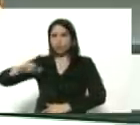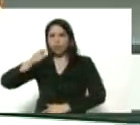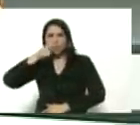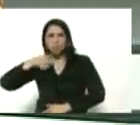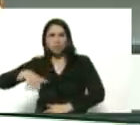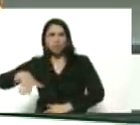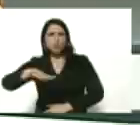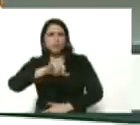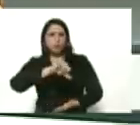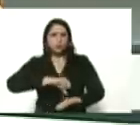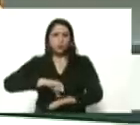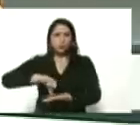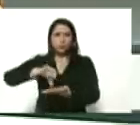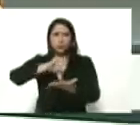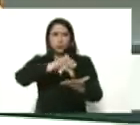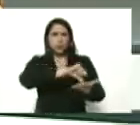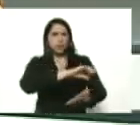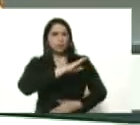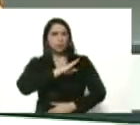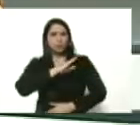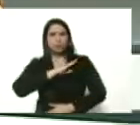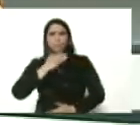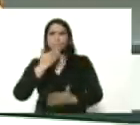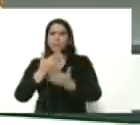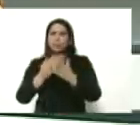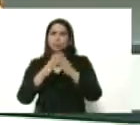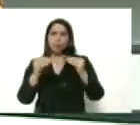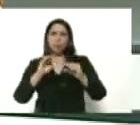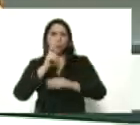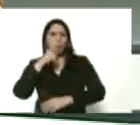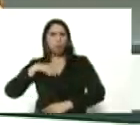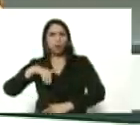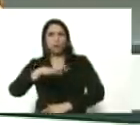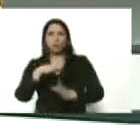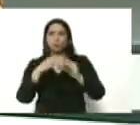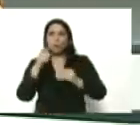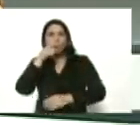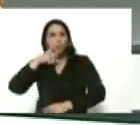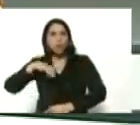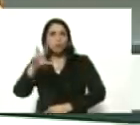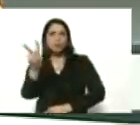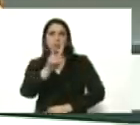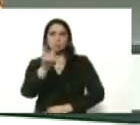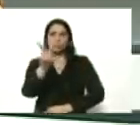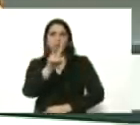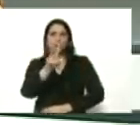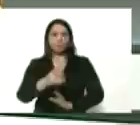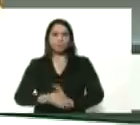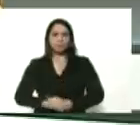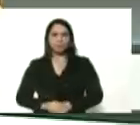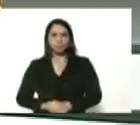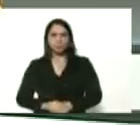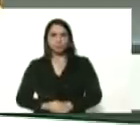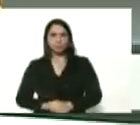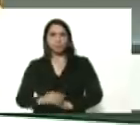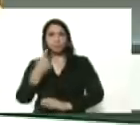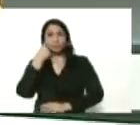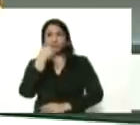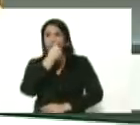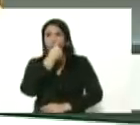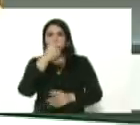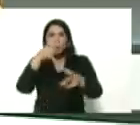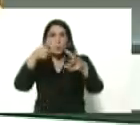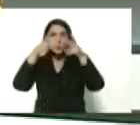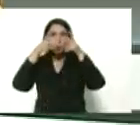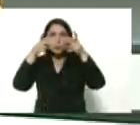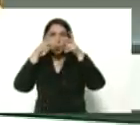pueblo, ciudades. Yo le pido a todo el pueblo, a toda la población venezolana, mil ojos,